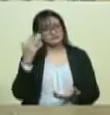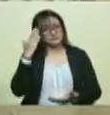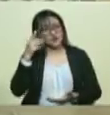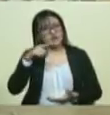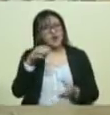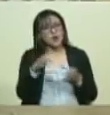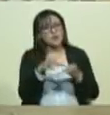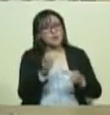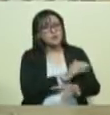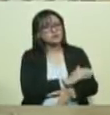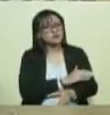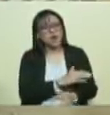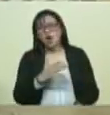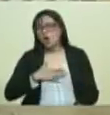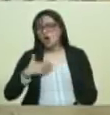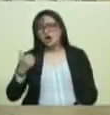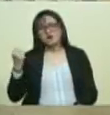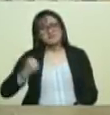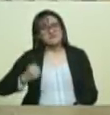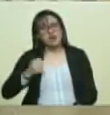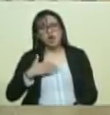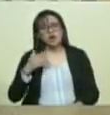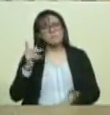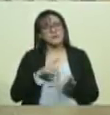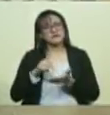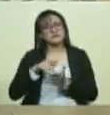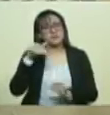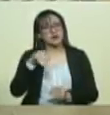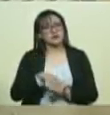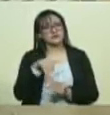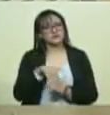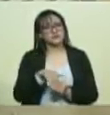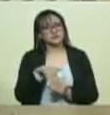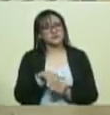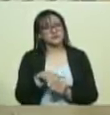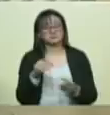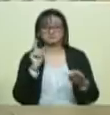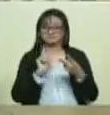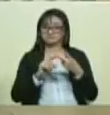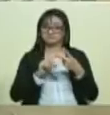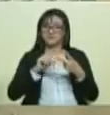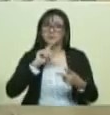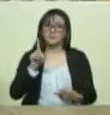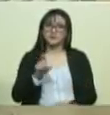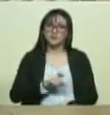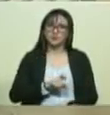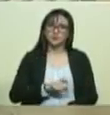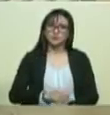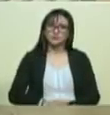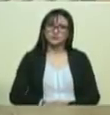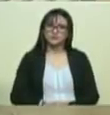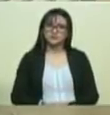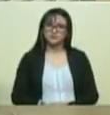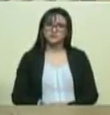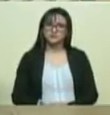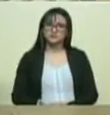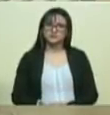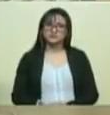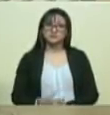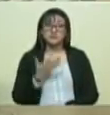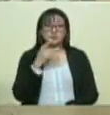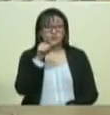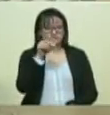que se ha negado a participar en este evento electoral? Y una segunda pregunta es si con su presencia